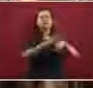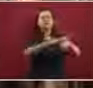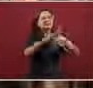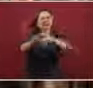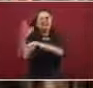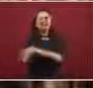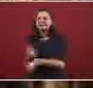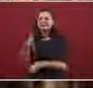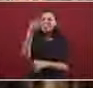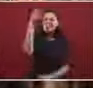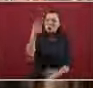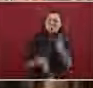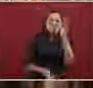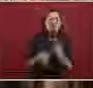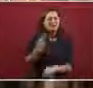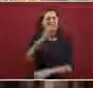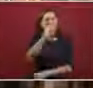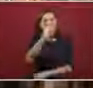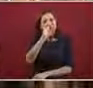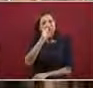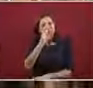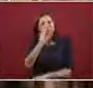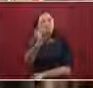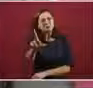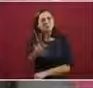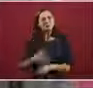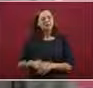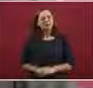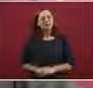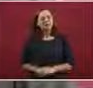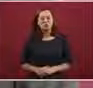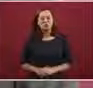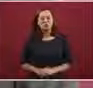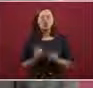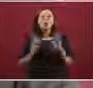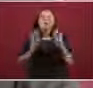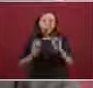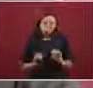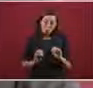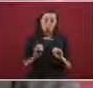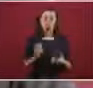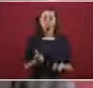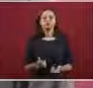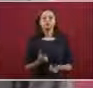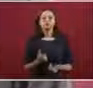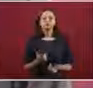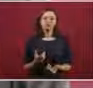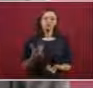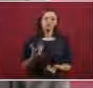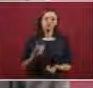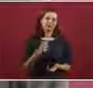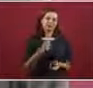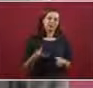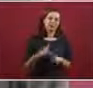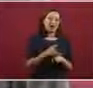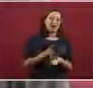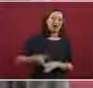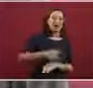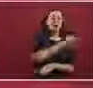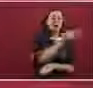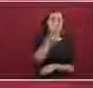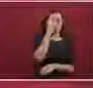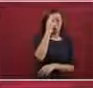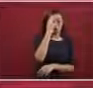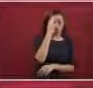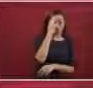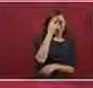jueces, o le mandaban a pedir los gobernadores, como era en la época de Porfirio Díaz,